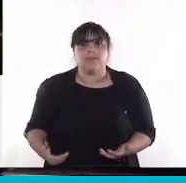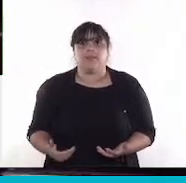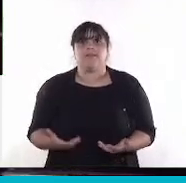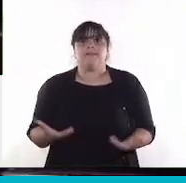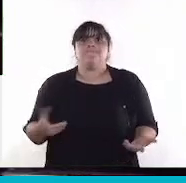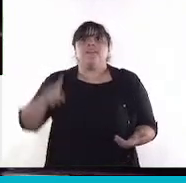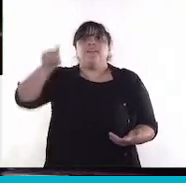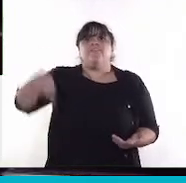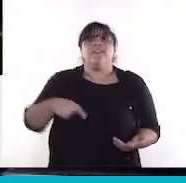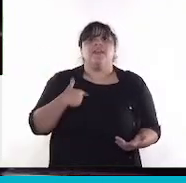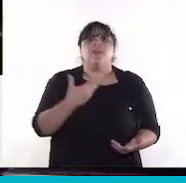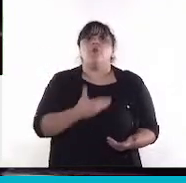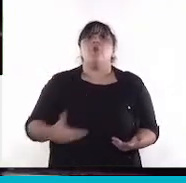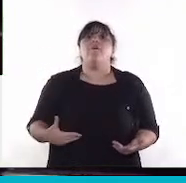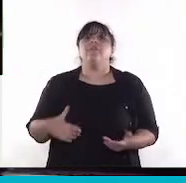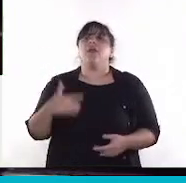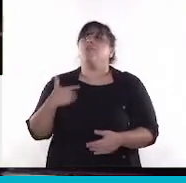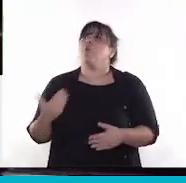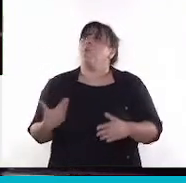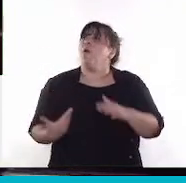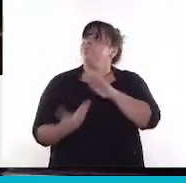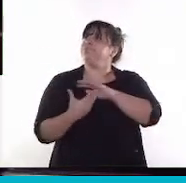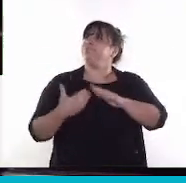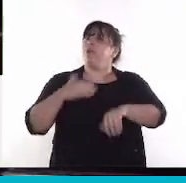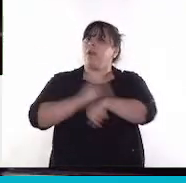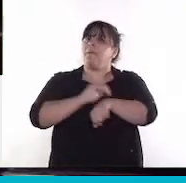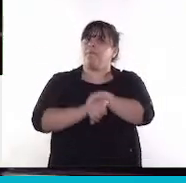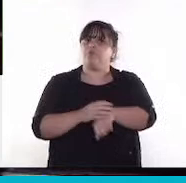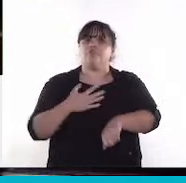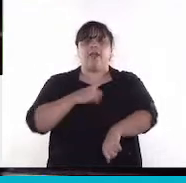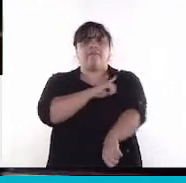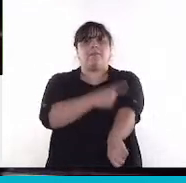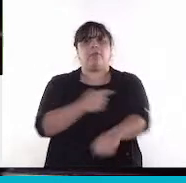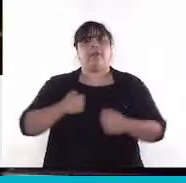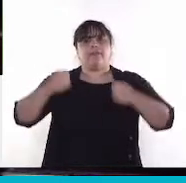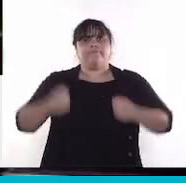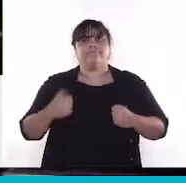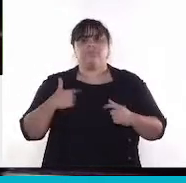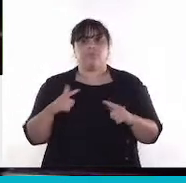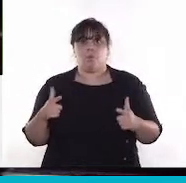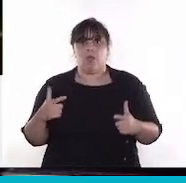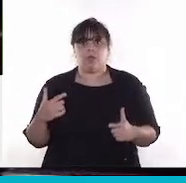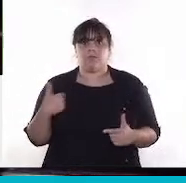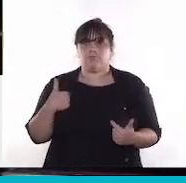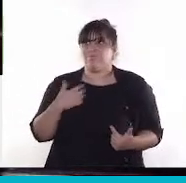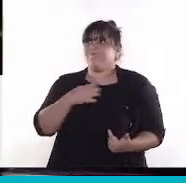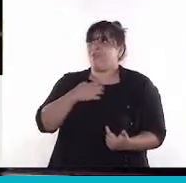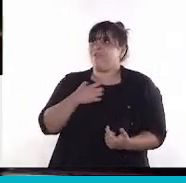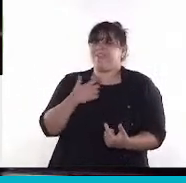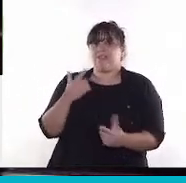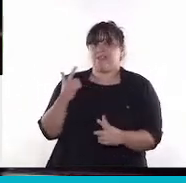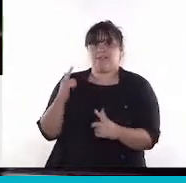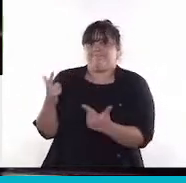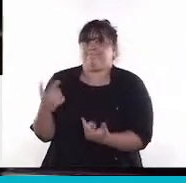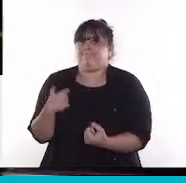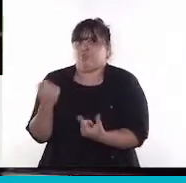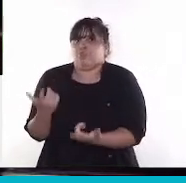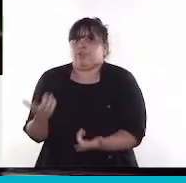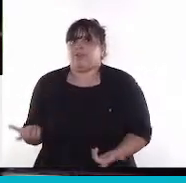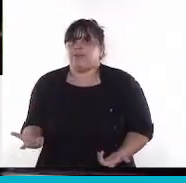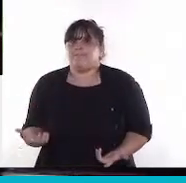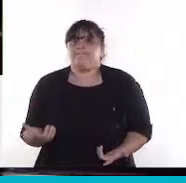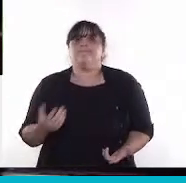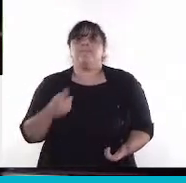en el gobierno falta de autoridad, genera en el gobierno falta de confianza, genera en el